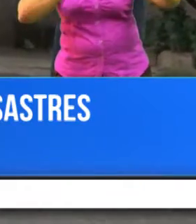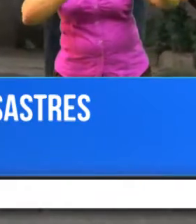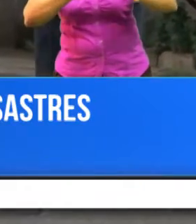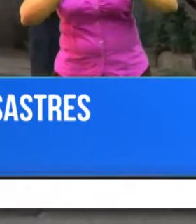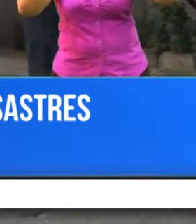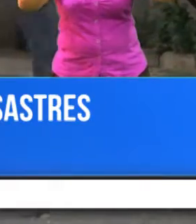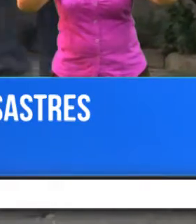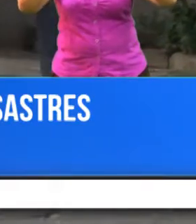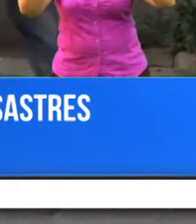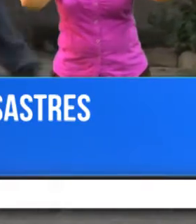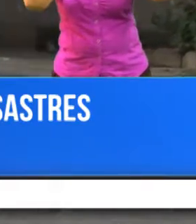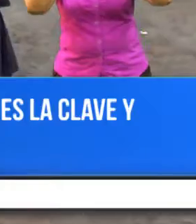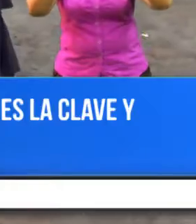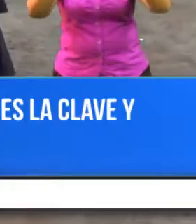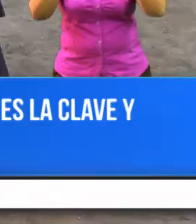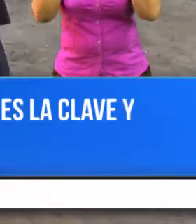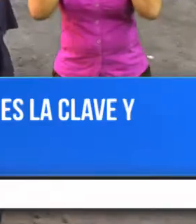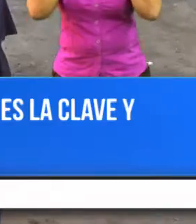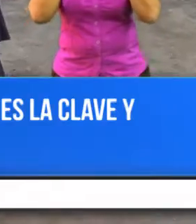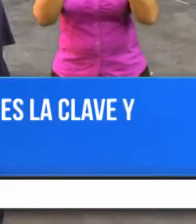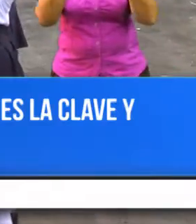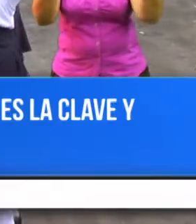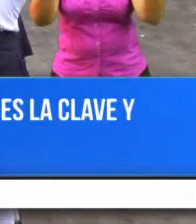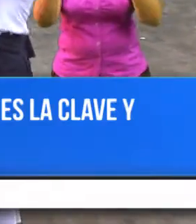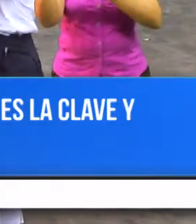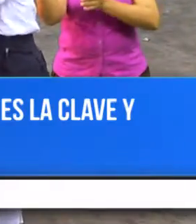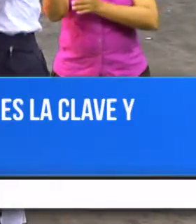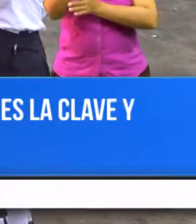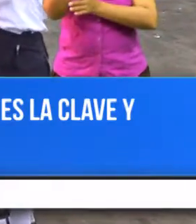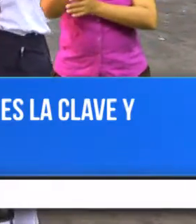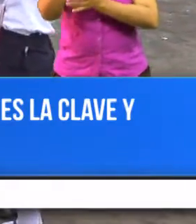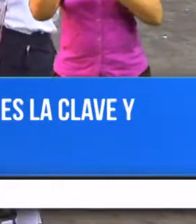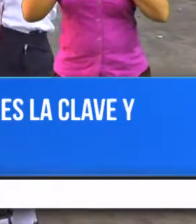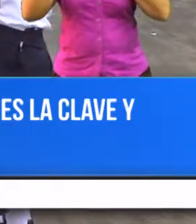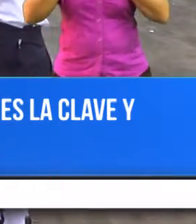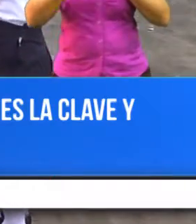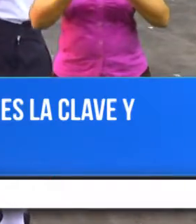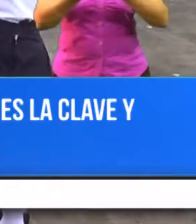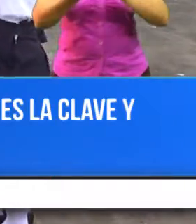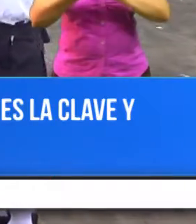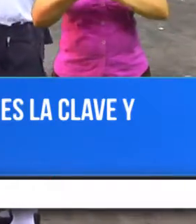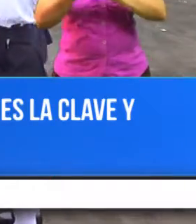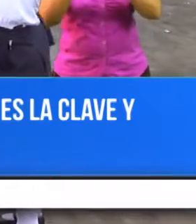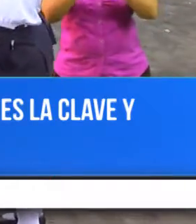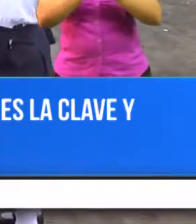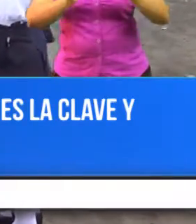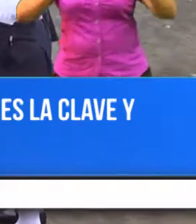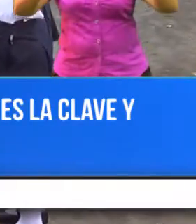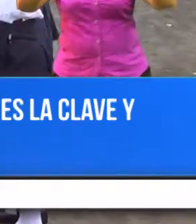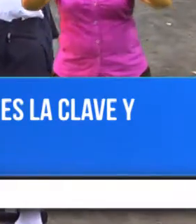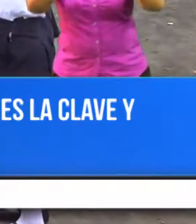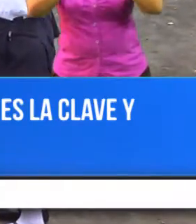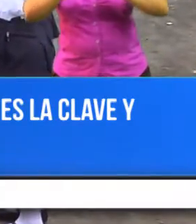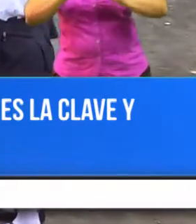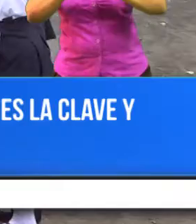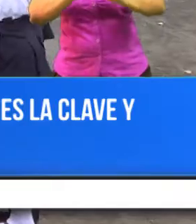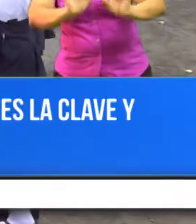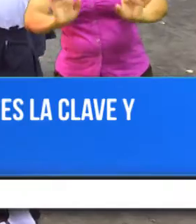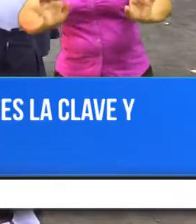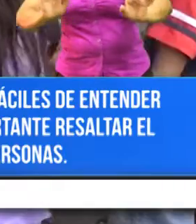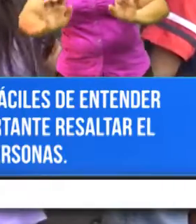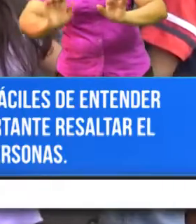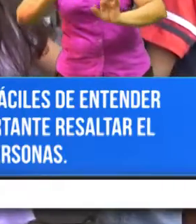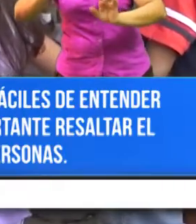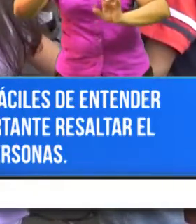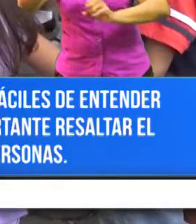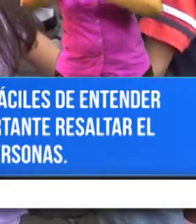estos temas. Atentos, la información y la manera en que la transmite es la clave y varía de acuerdo a las edades de los